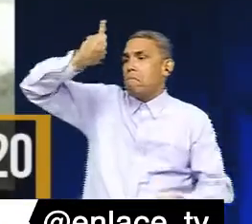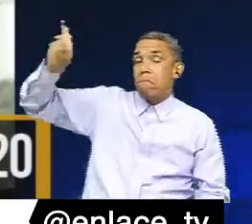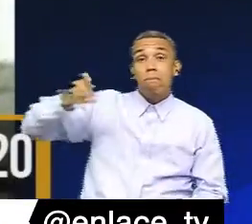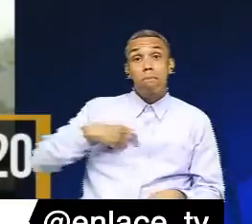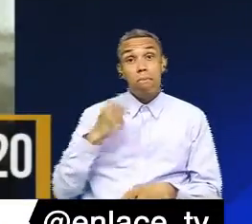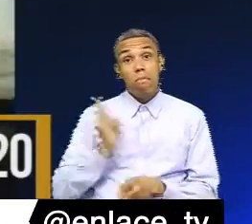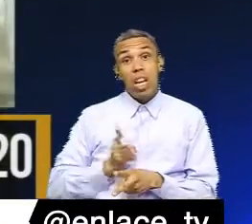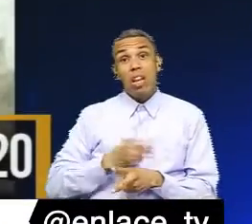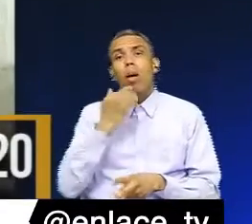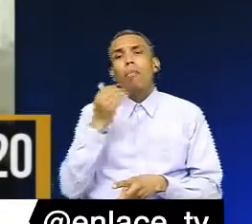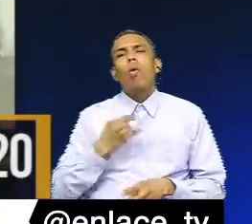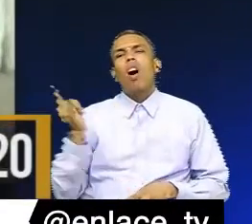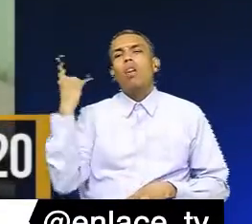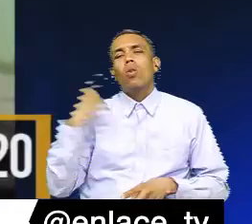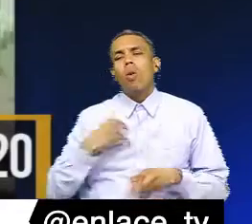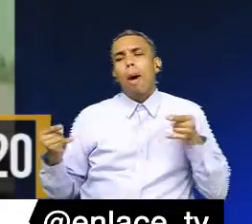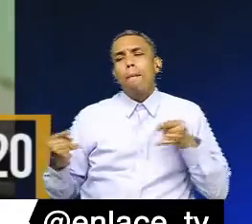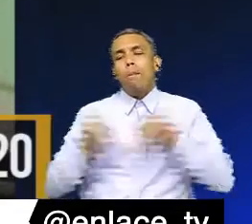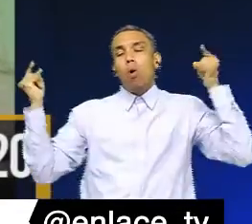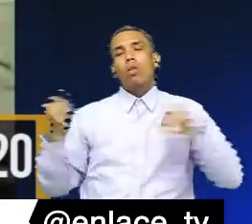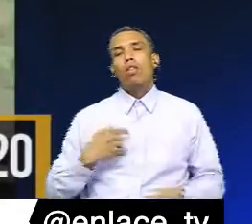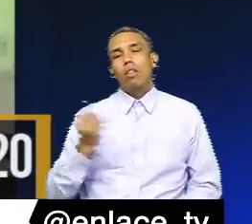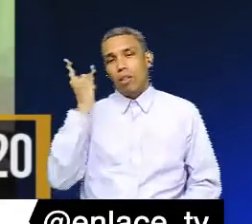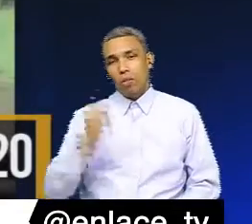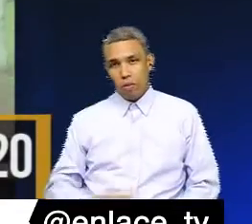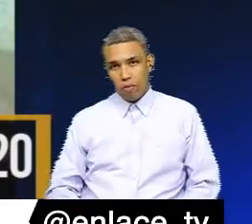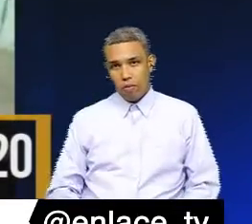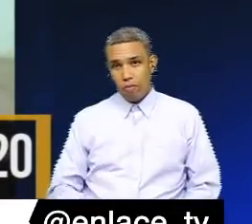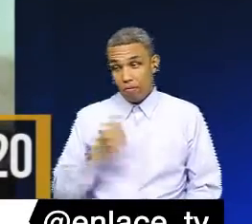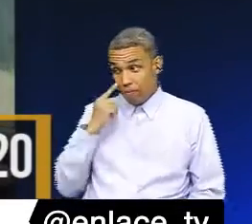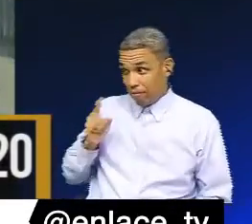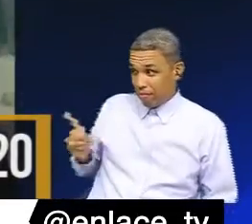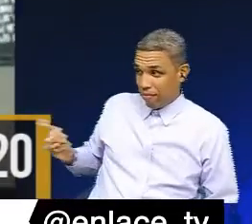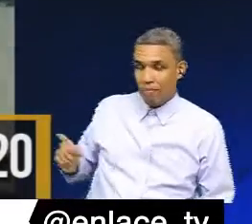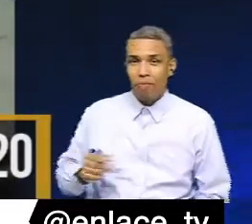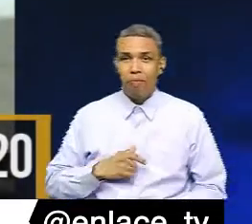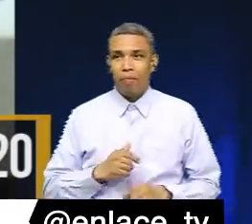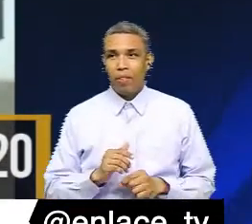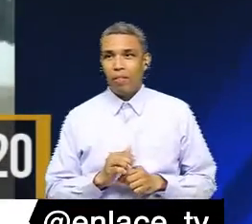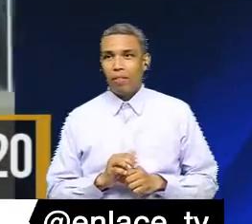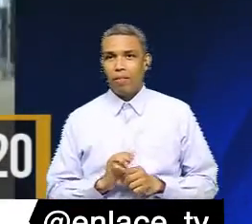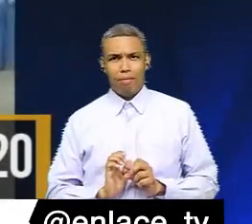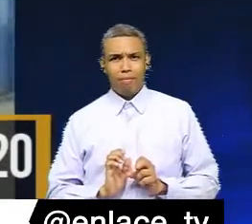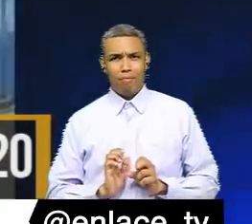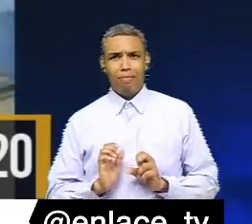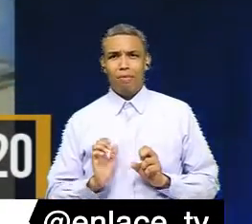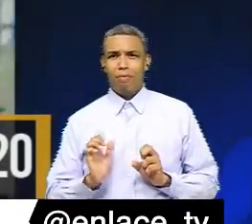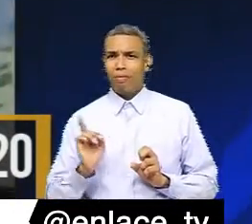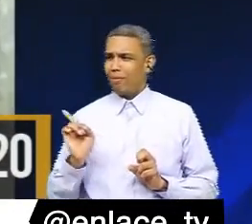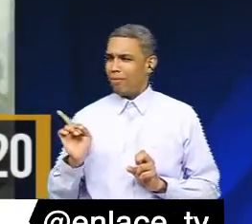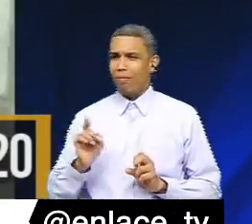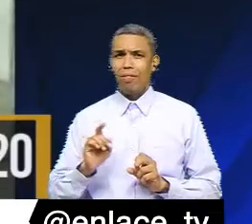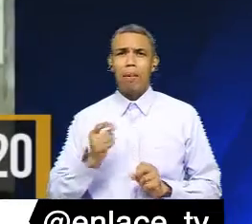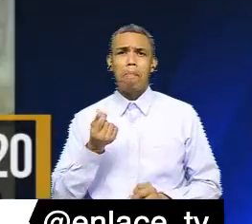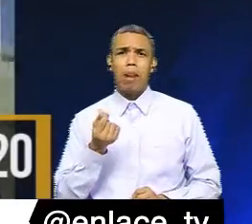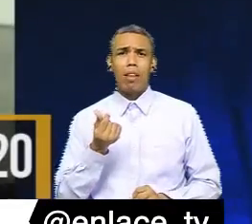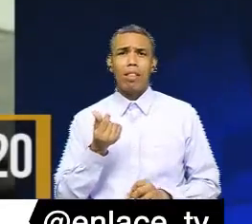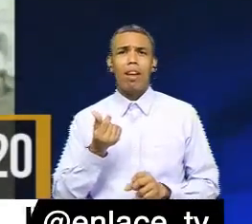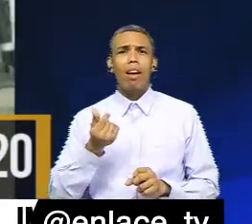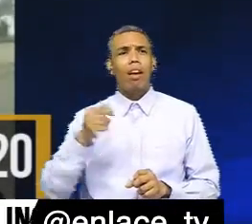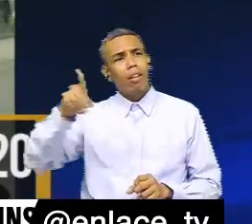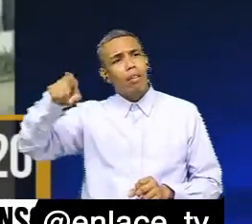y este ciudadano muy seguramente se quedó sin el dinero de su transporte y se le hizo fácil exponer su vida utilizando esta alternativa